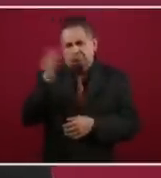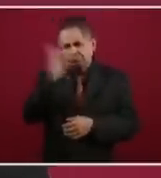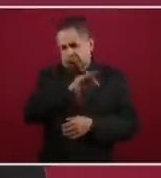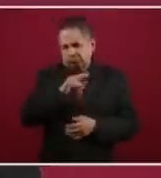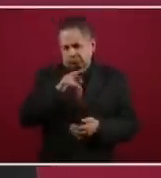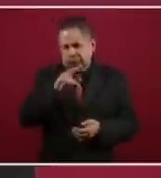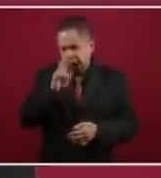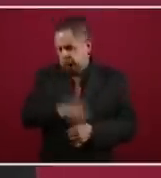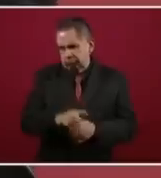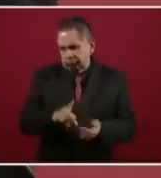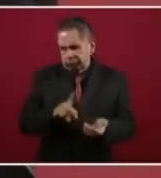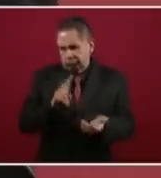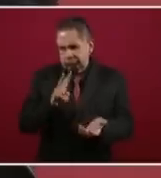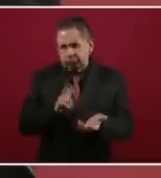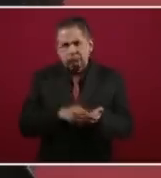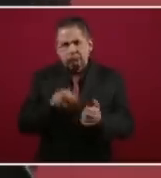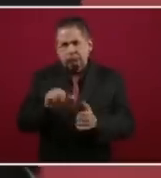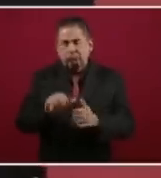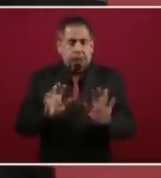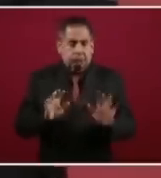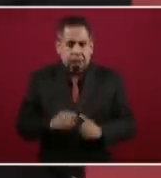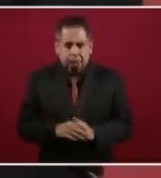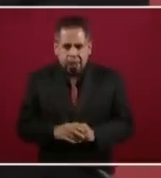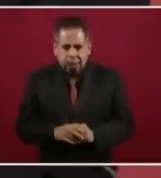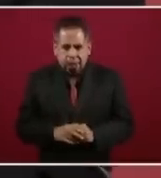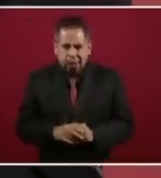2006. No sé si